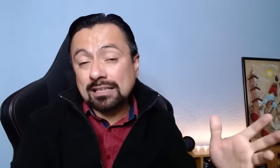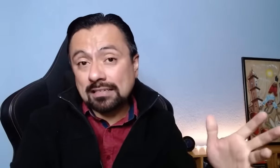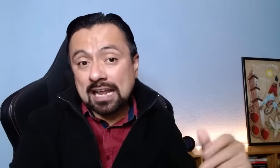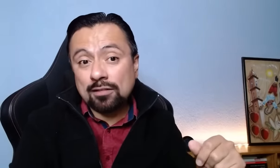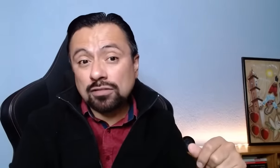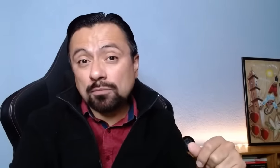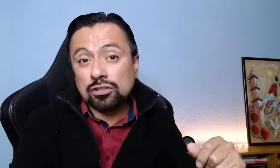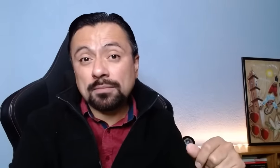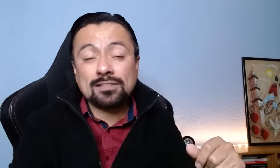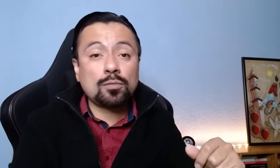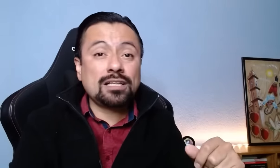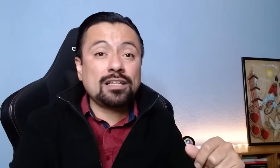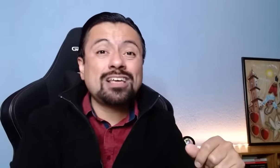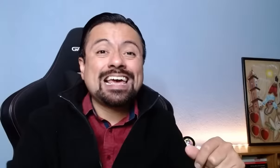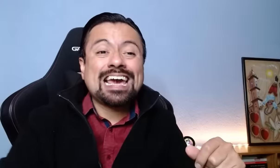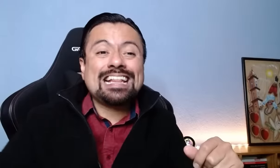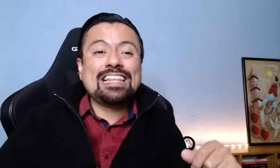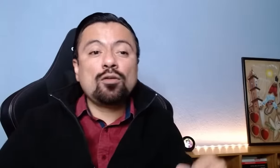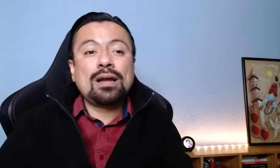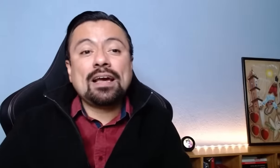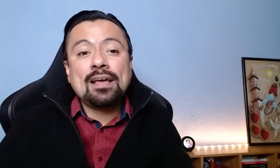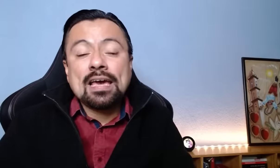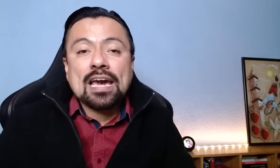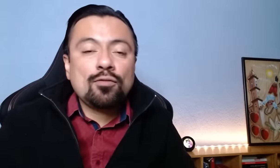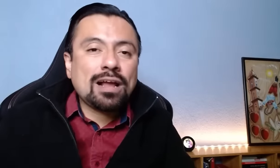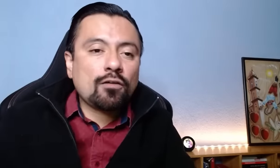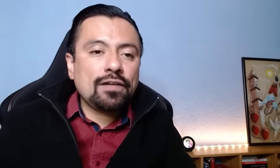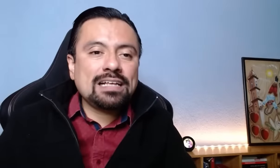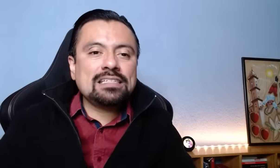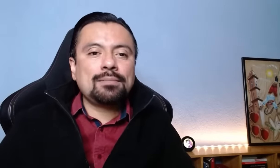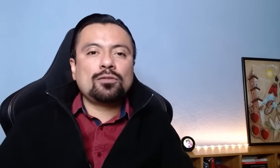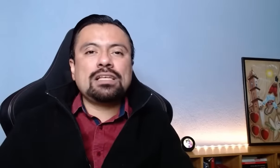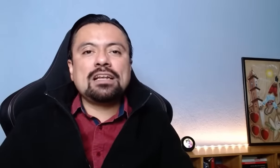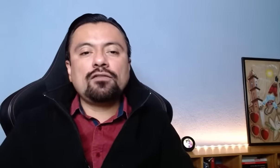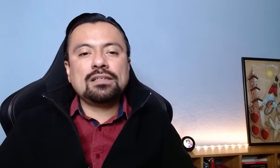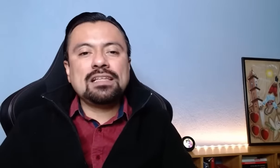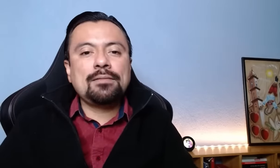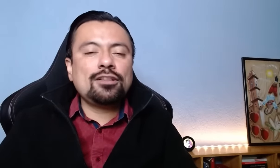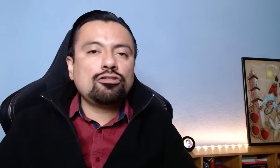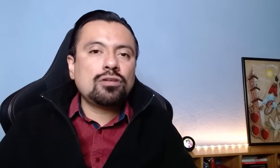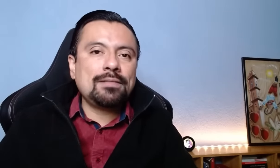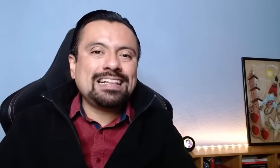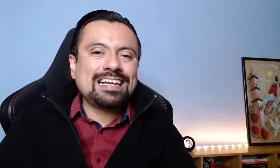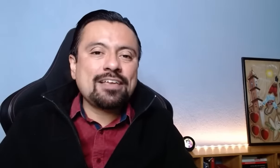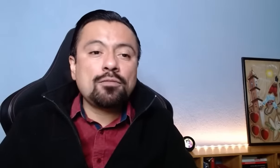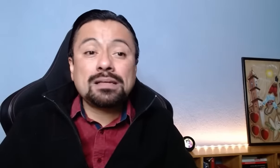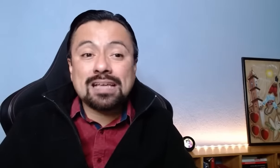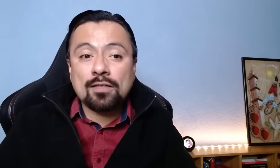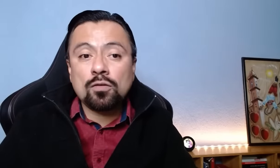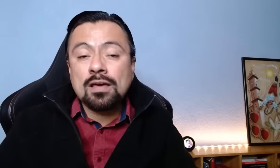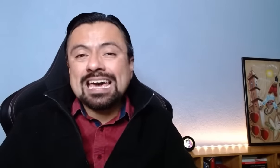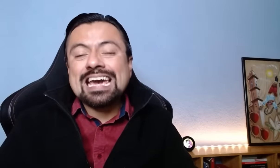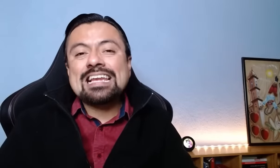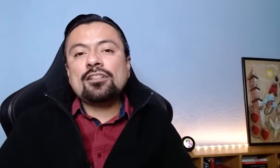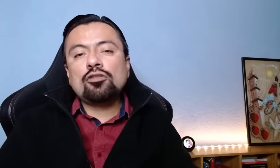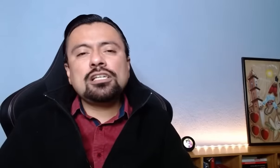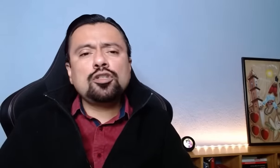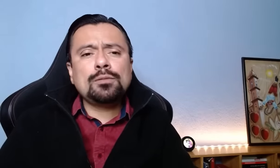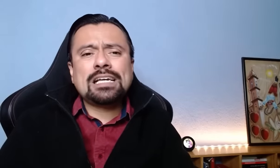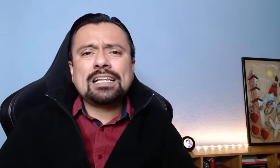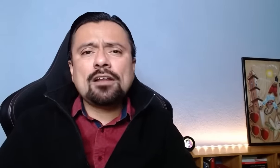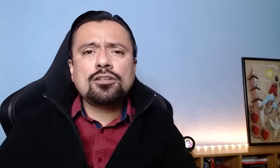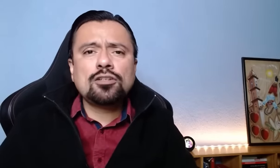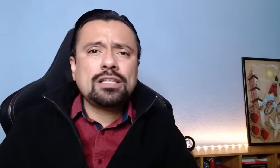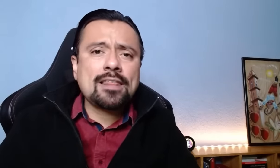Ambos asesinatos, ambos crímenes cometidos en Tijuana. En una conferencia matutina ofrecida el 28 de abril del año pasado, el